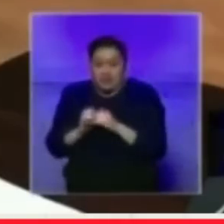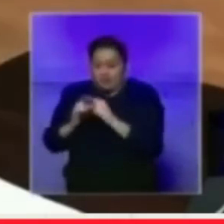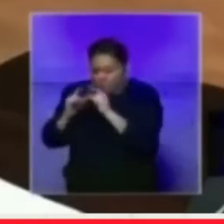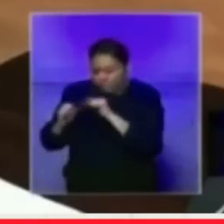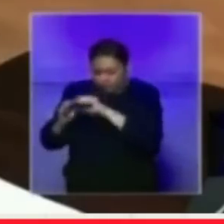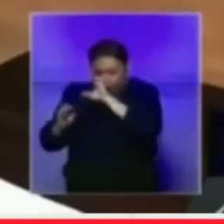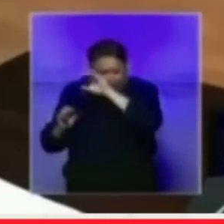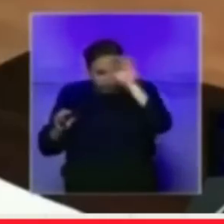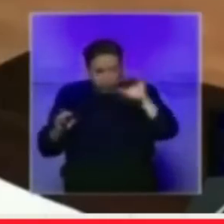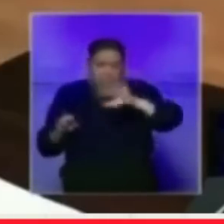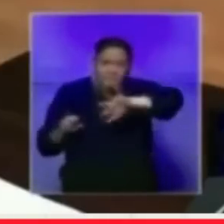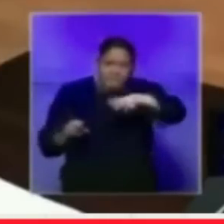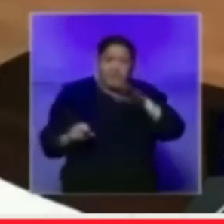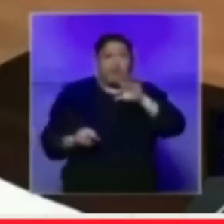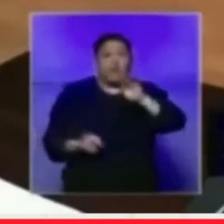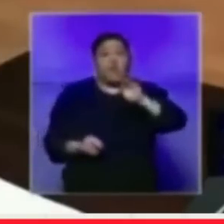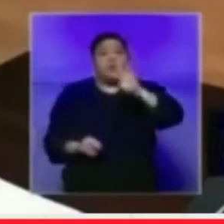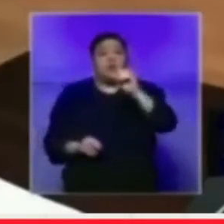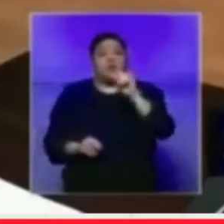que representan el